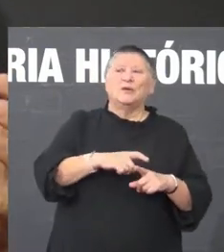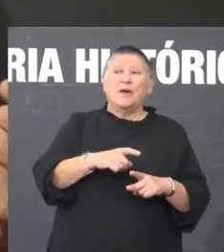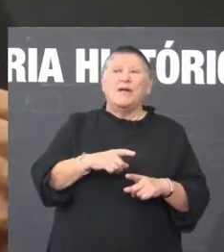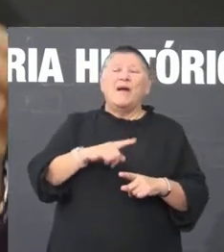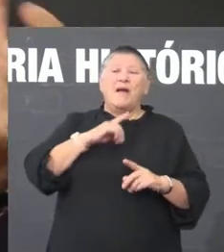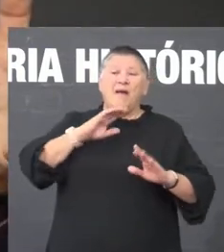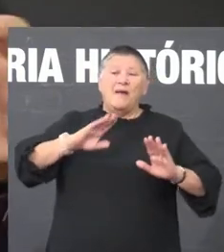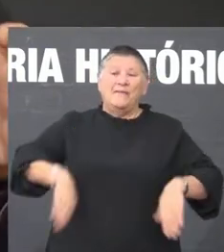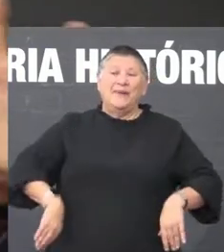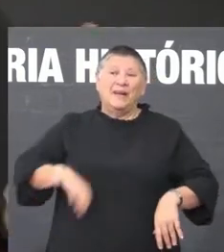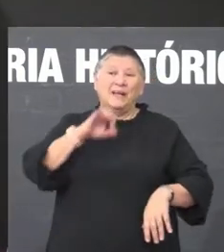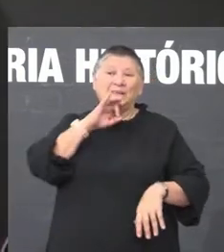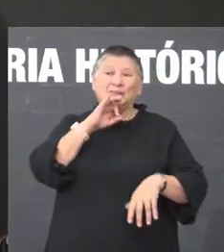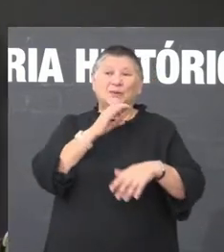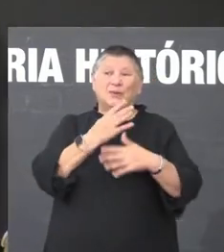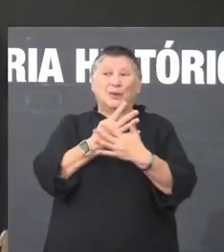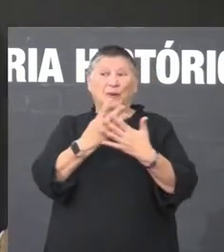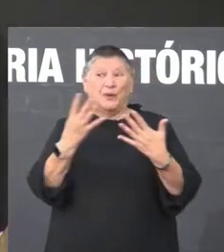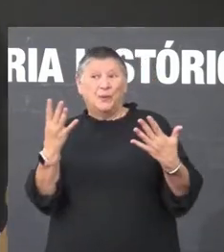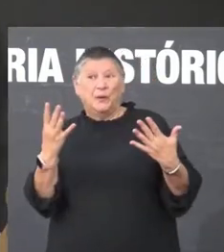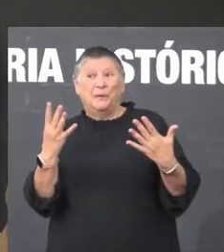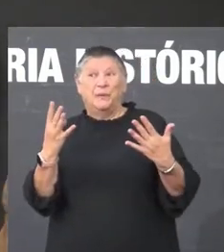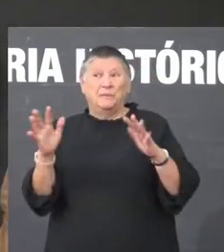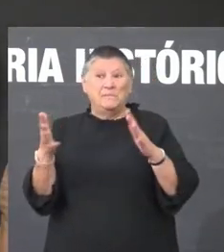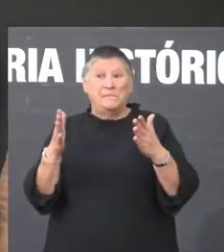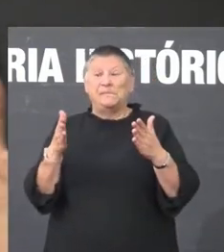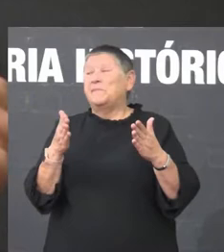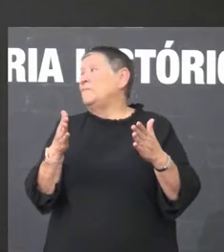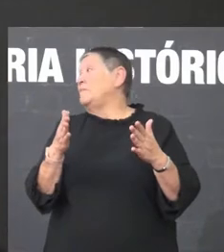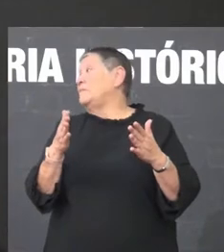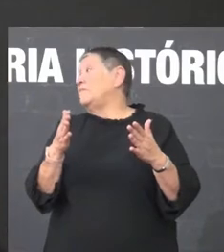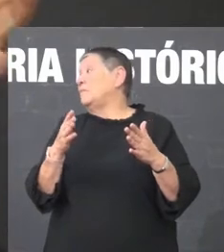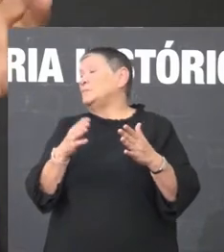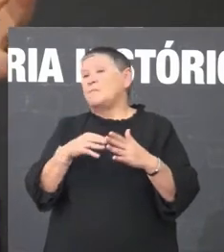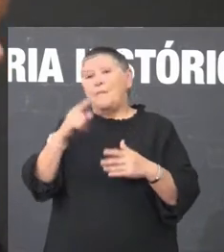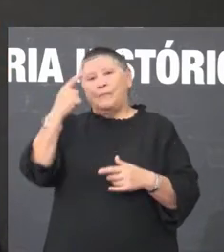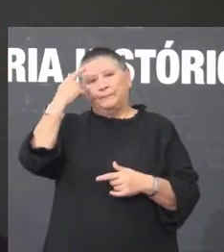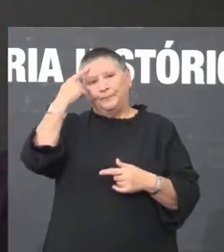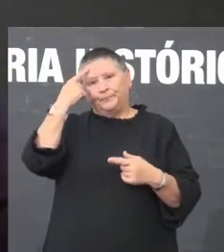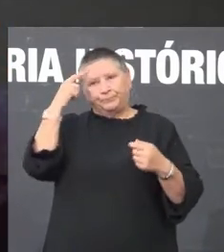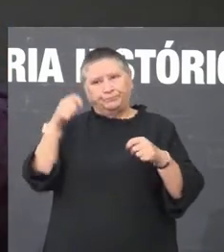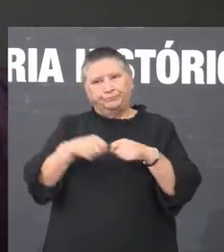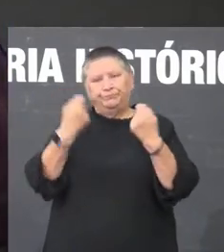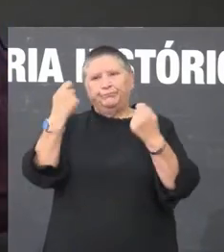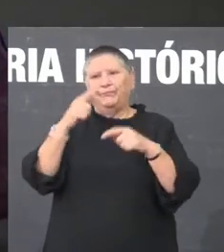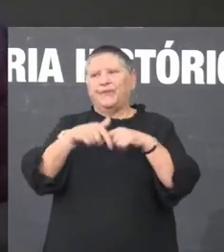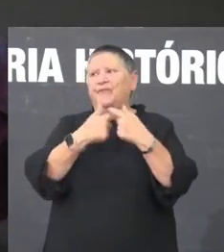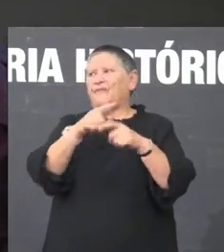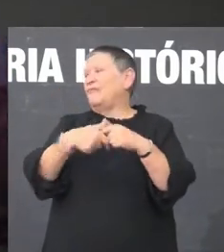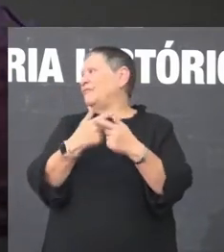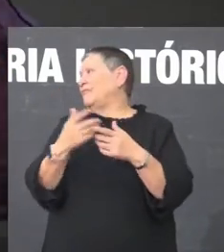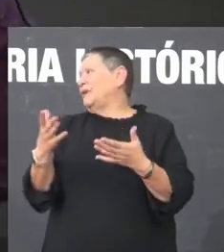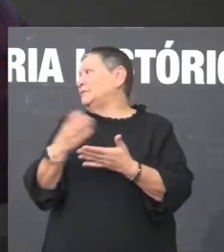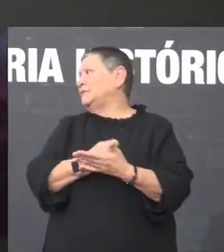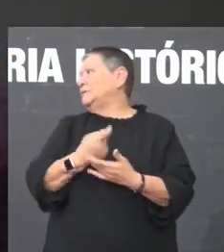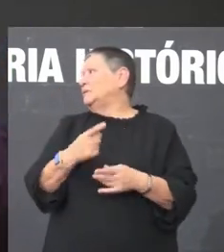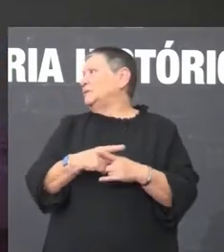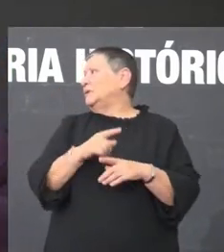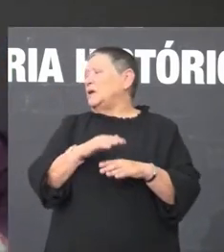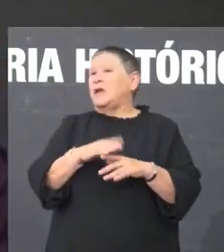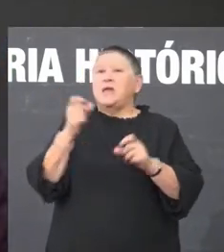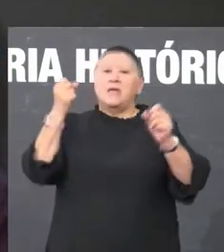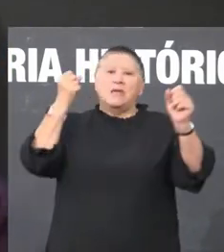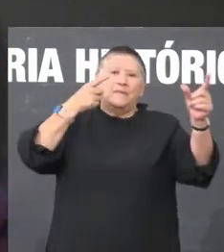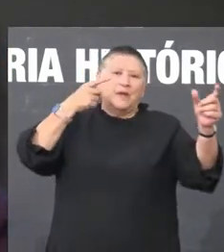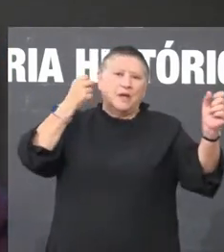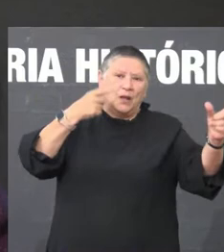19, mediados, finales del 19, el shock en las familias es total, es también la época de las minas, de la inmigración,